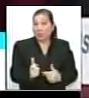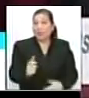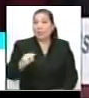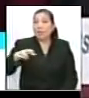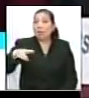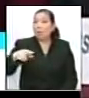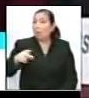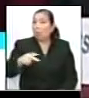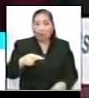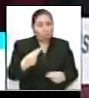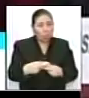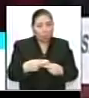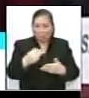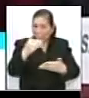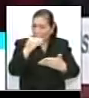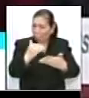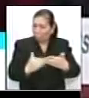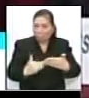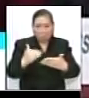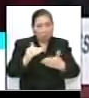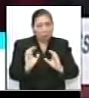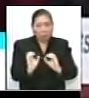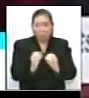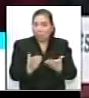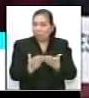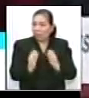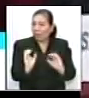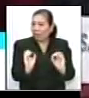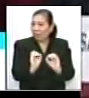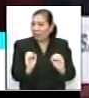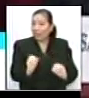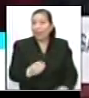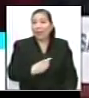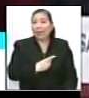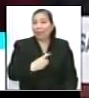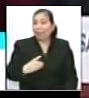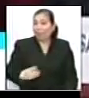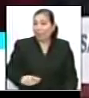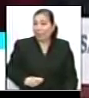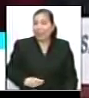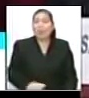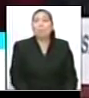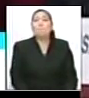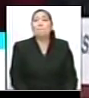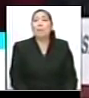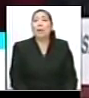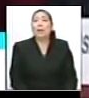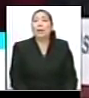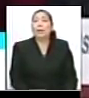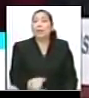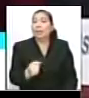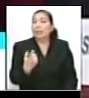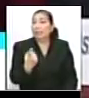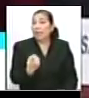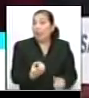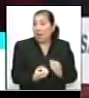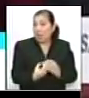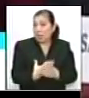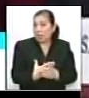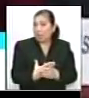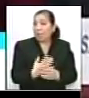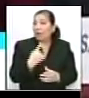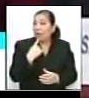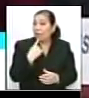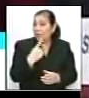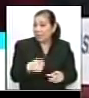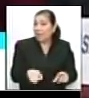no figura en ningún grado de estudios. El director ejecutivo del programa sectorial 3 de Arequipa Sur